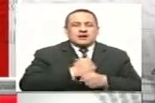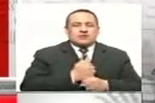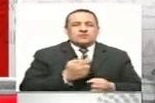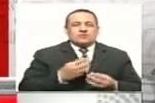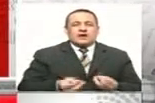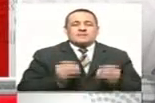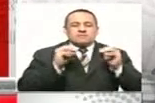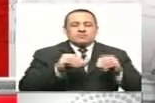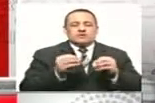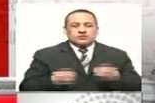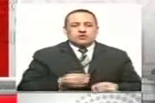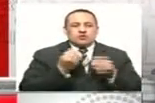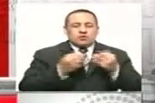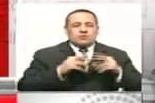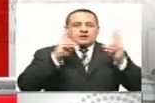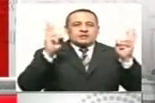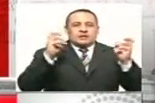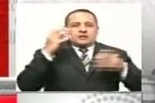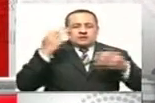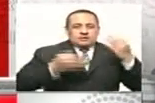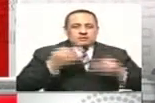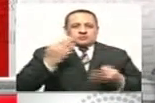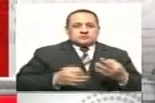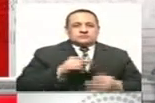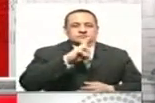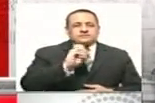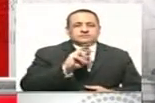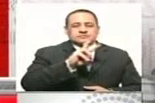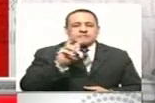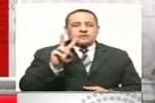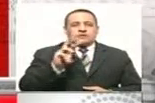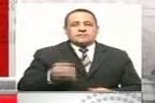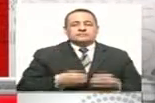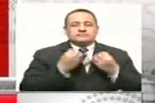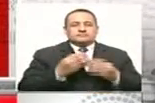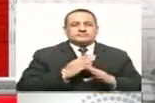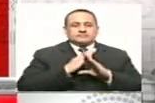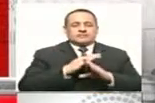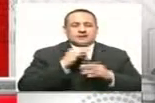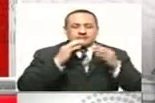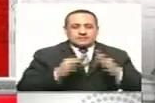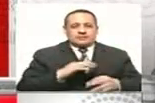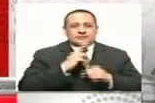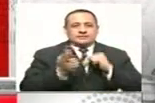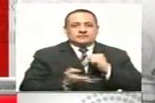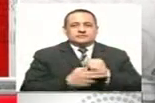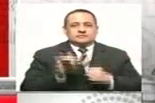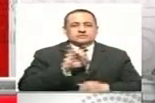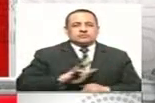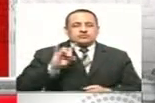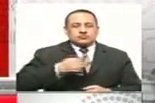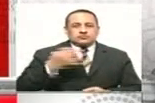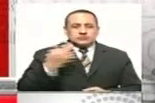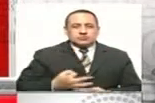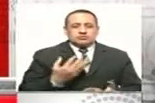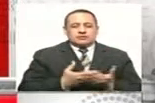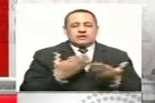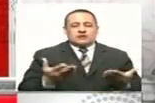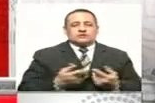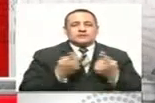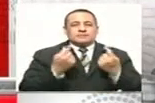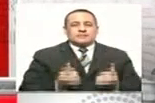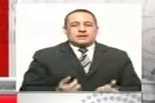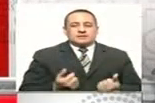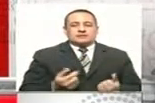han incorporado en el marco del presupuesto 2022 a efectos de garantizar el uso eficiente de los recursos